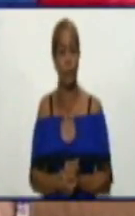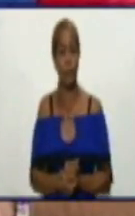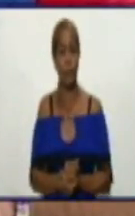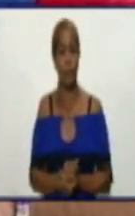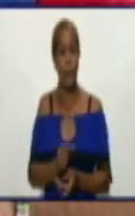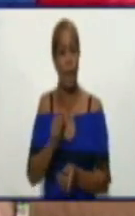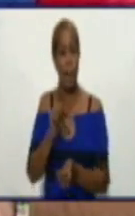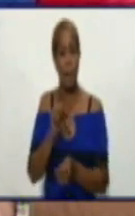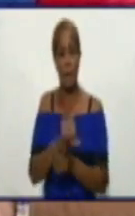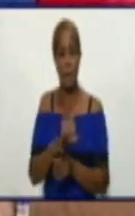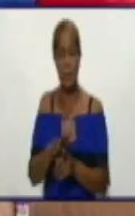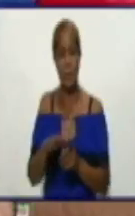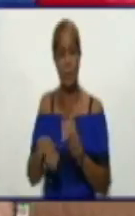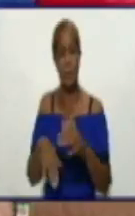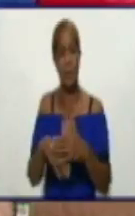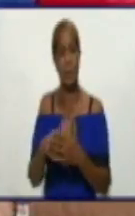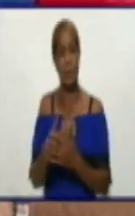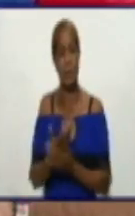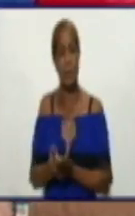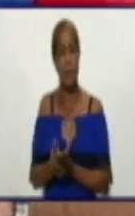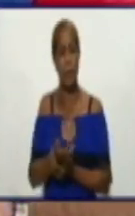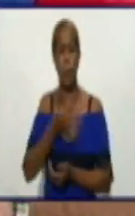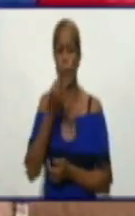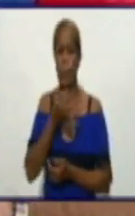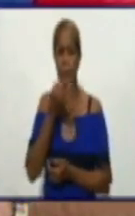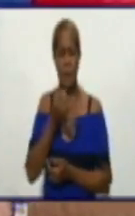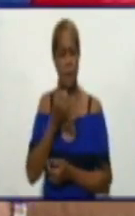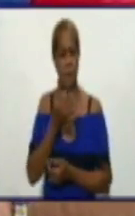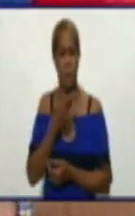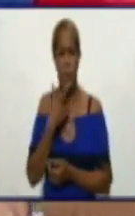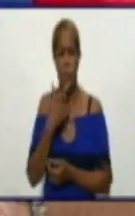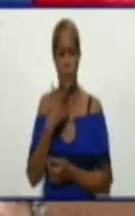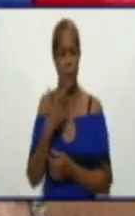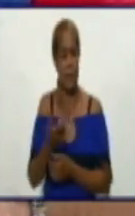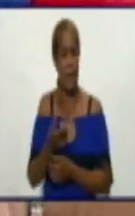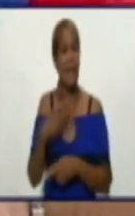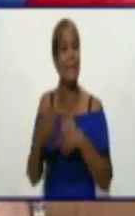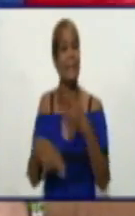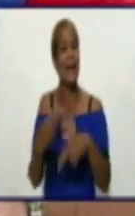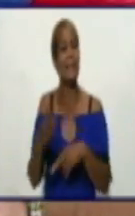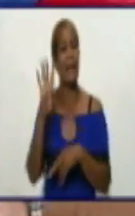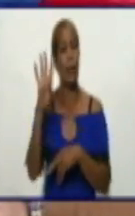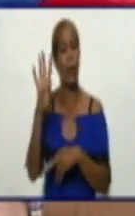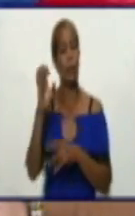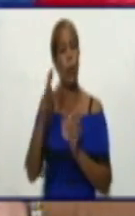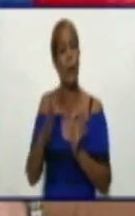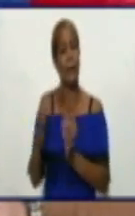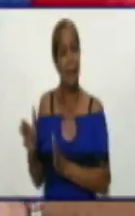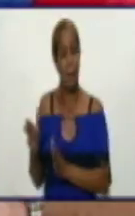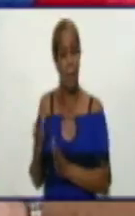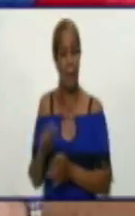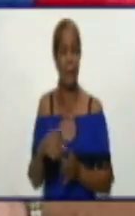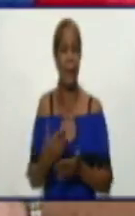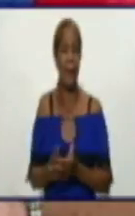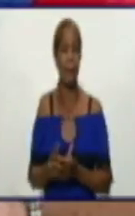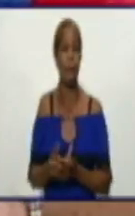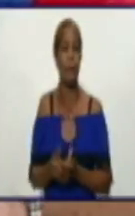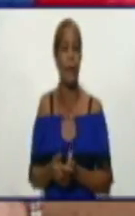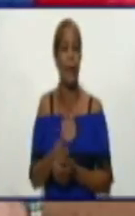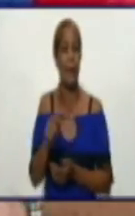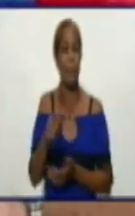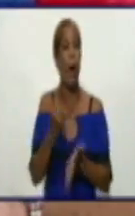partir de una explicación sencilla lo dividimos en cuatro etapas. Ya, en una primera etapa es la actualización del censo que se hizo en enero y